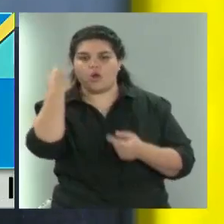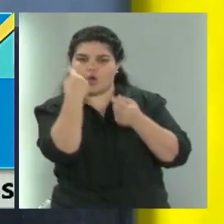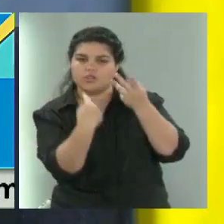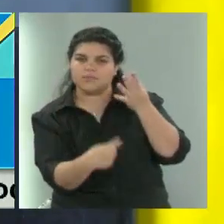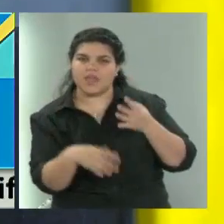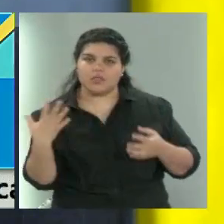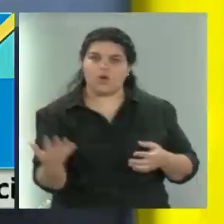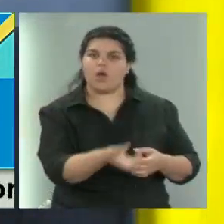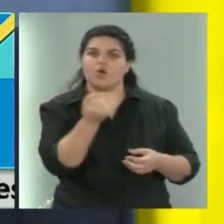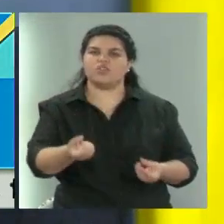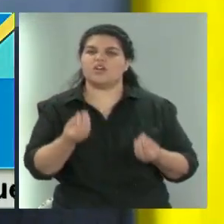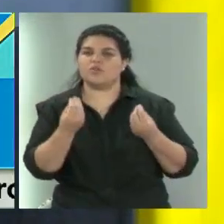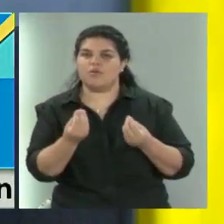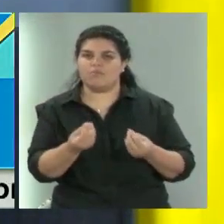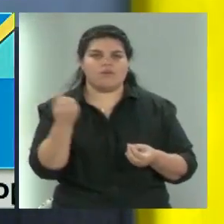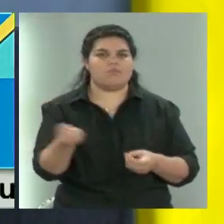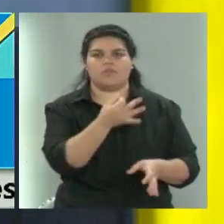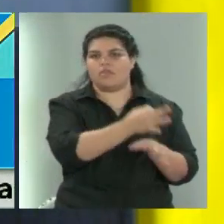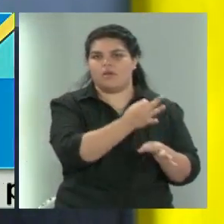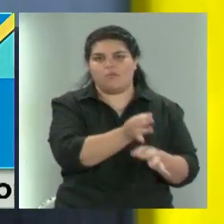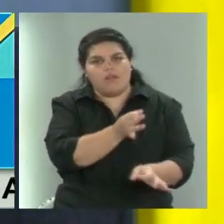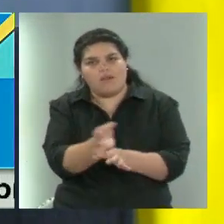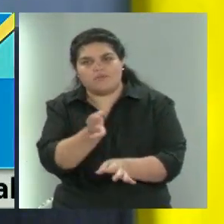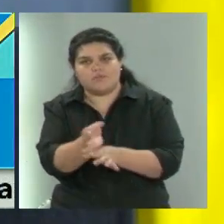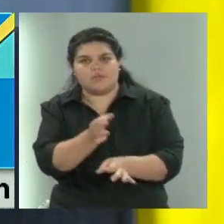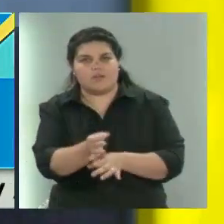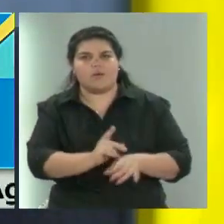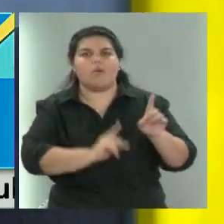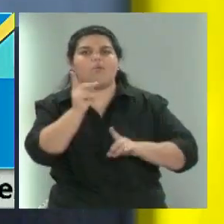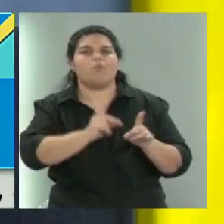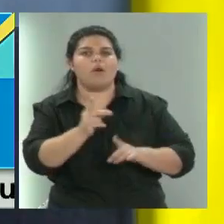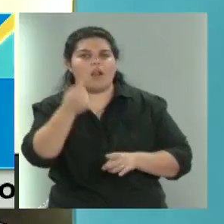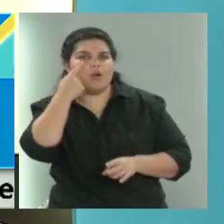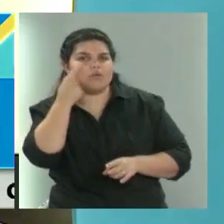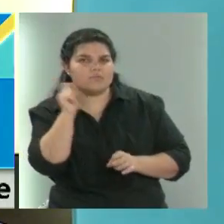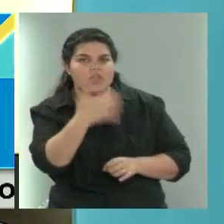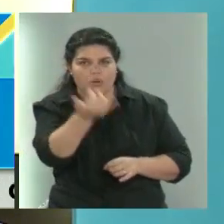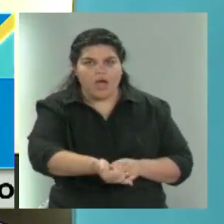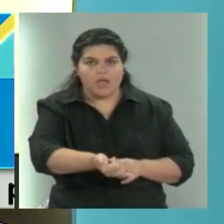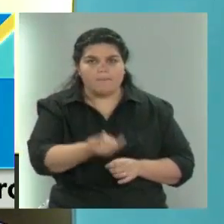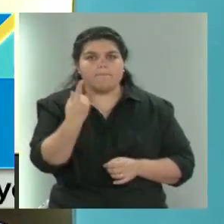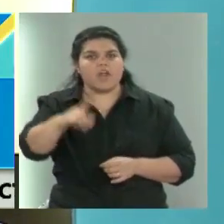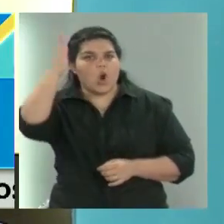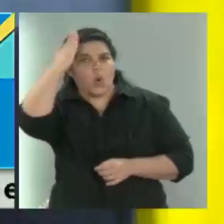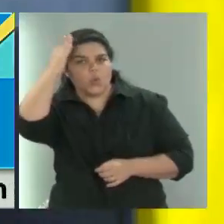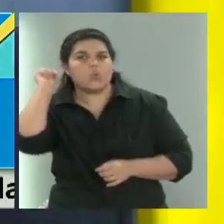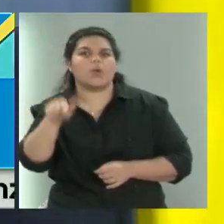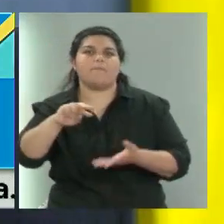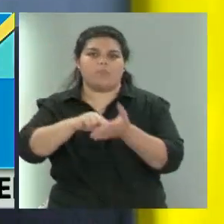entonces el problema no es el conocimiento, el problema es la cultura. Y el conocimiento correcto, además.